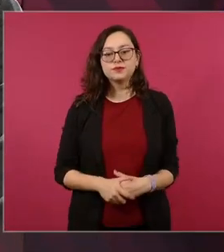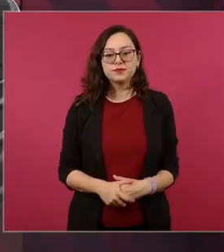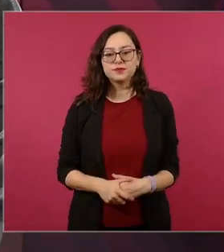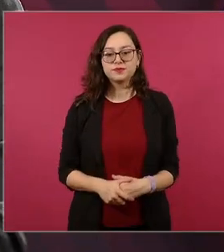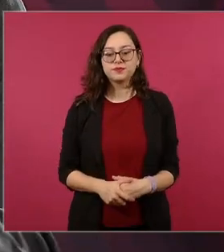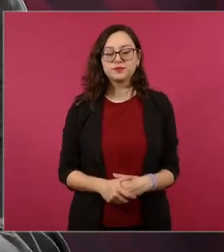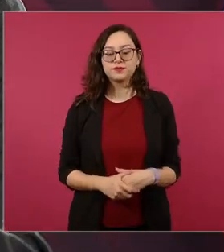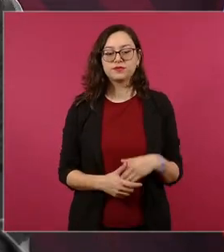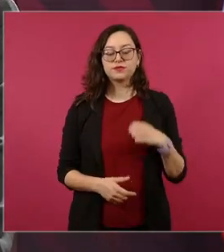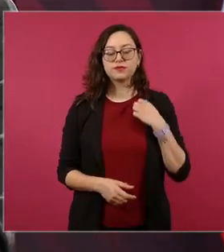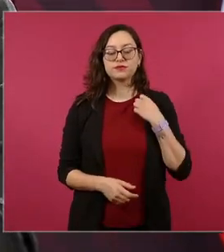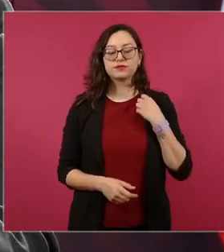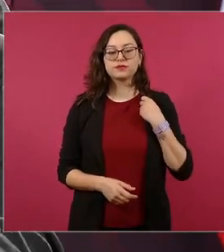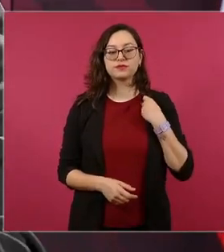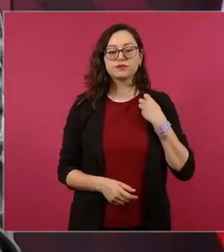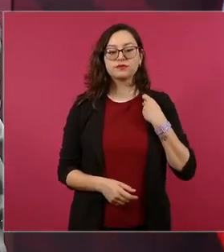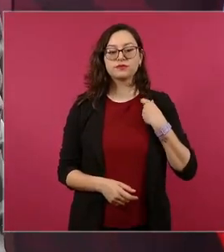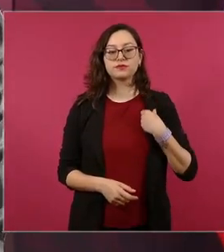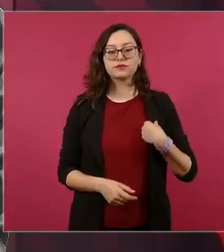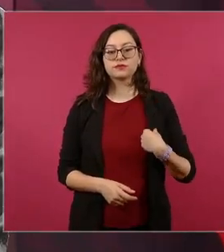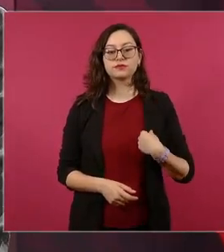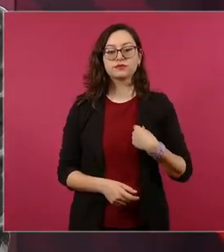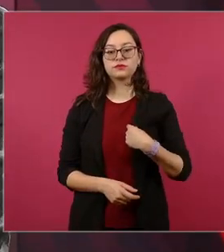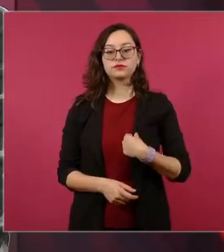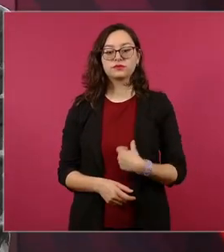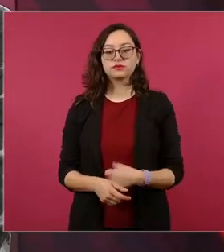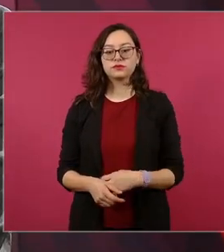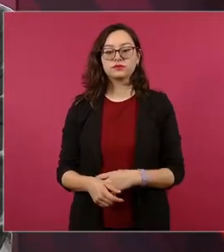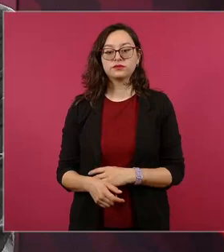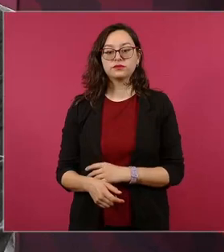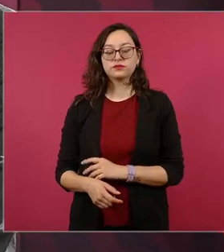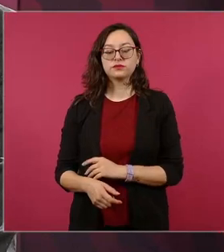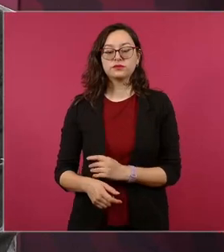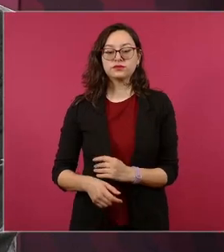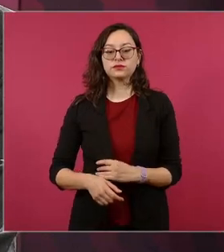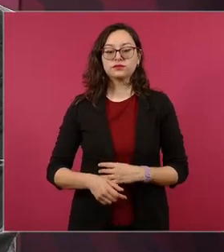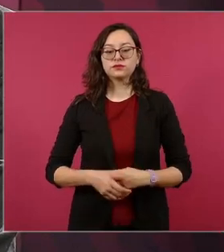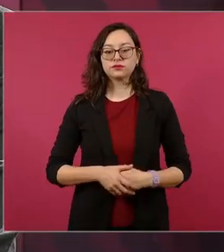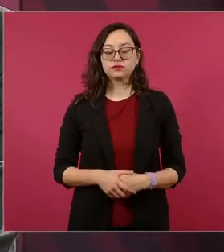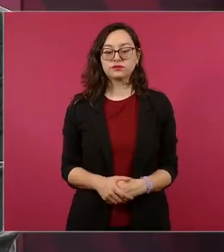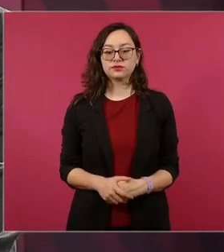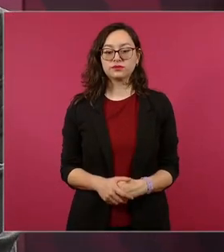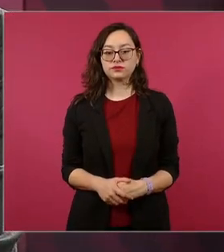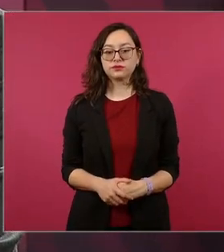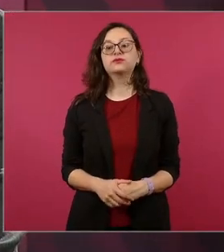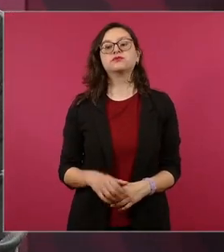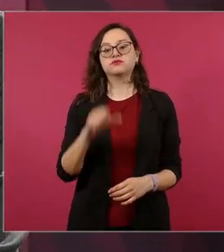Y el día de ayer se demostró.